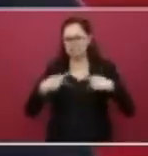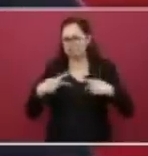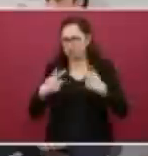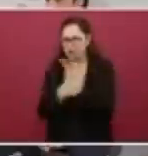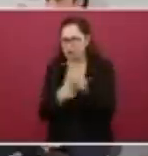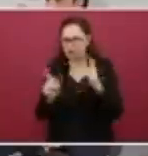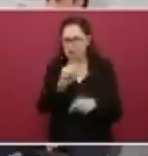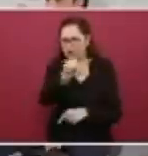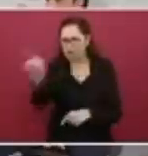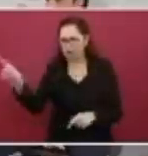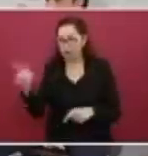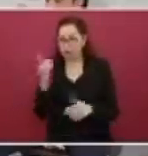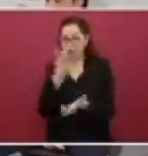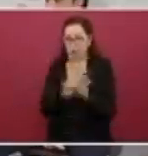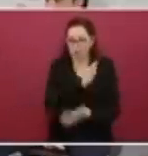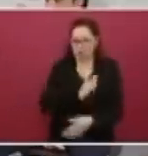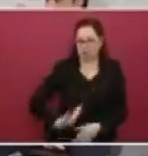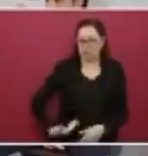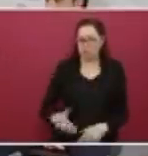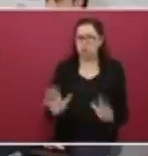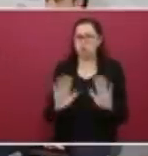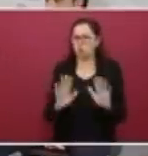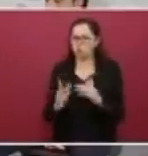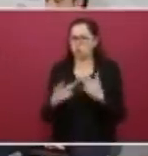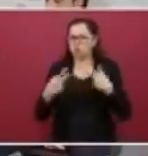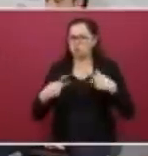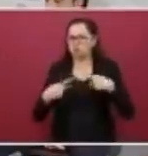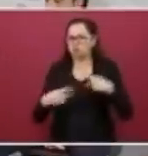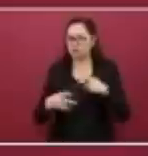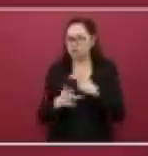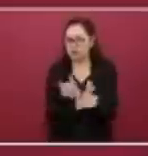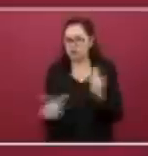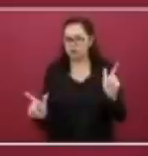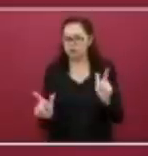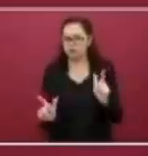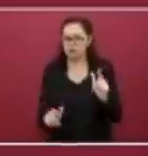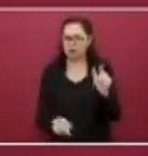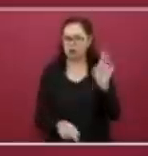presidente de algo que no es correcto